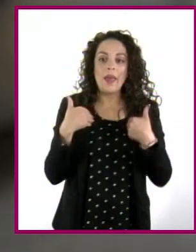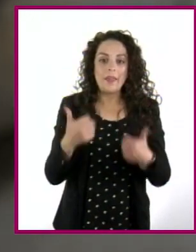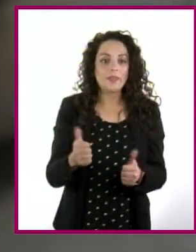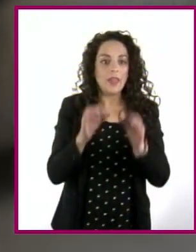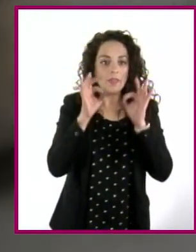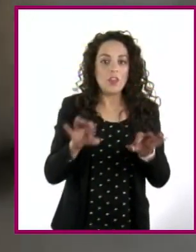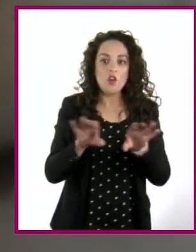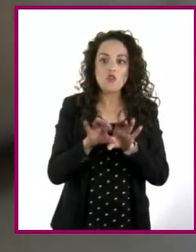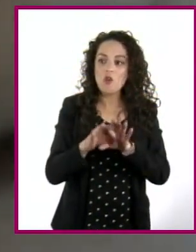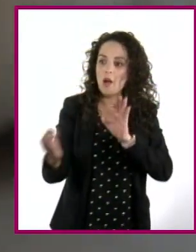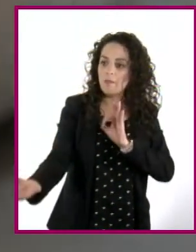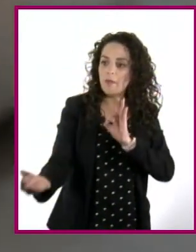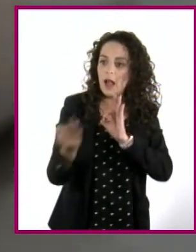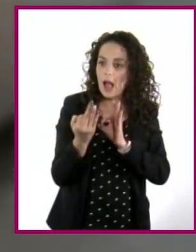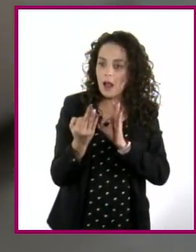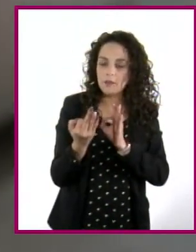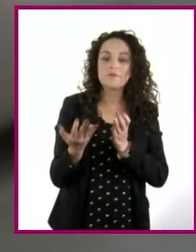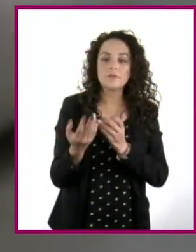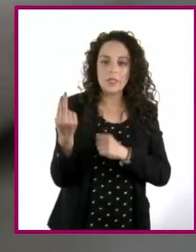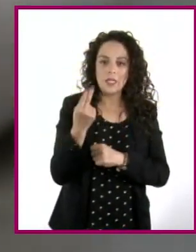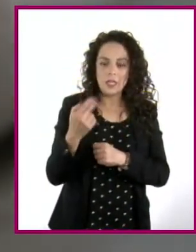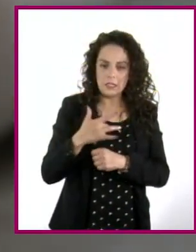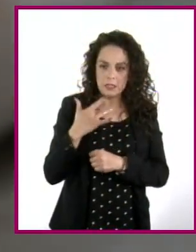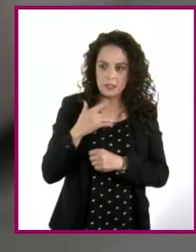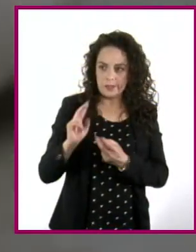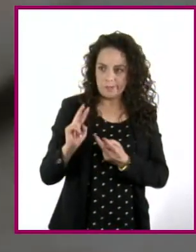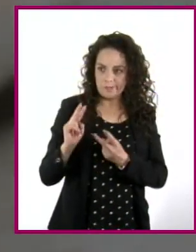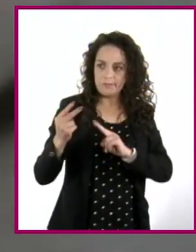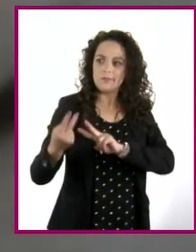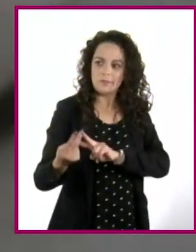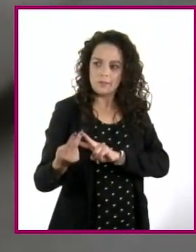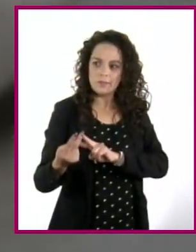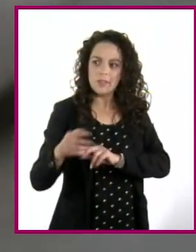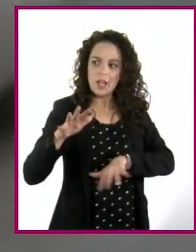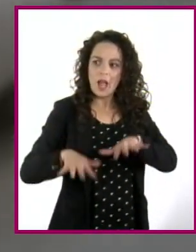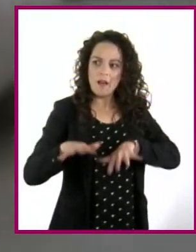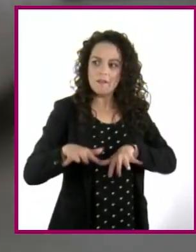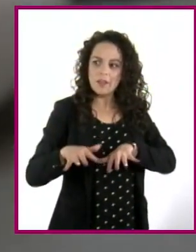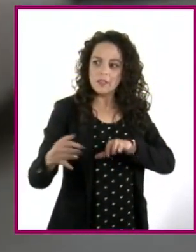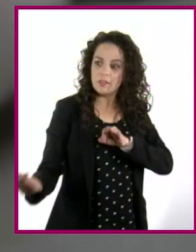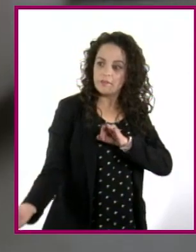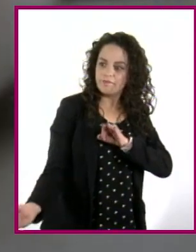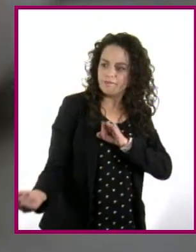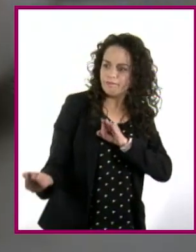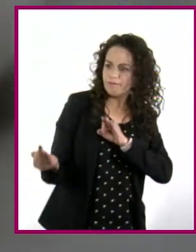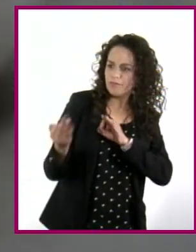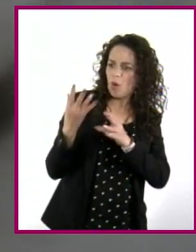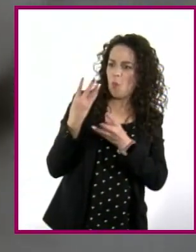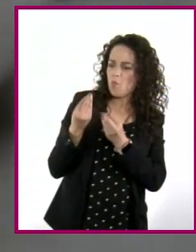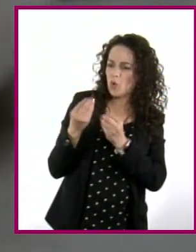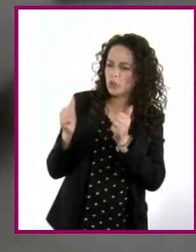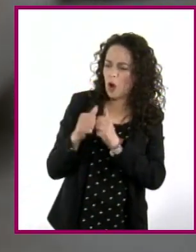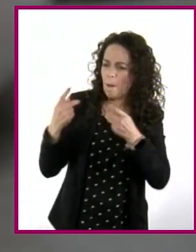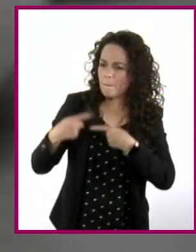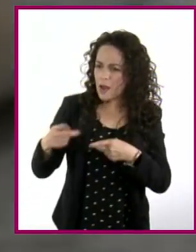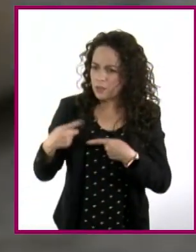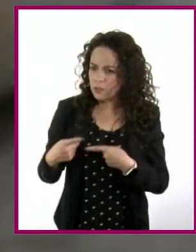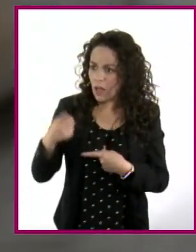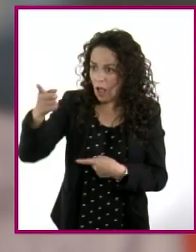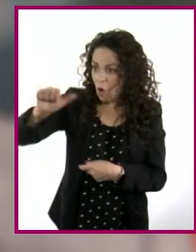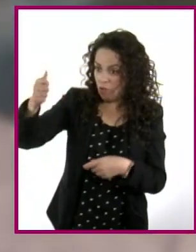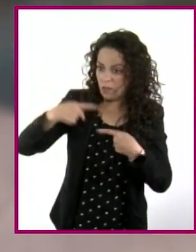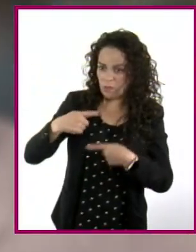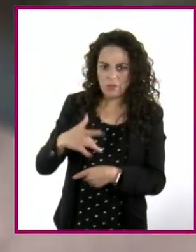afectivo y con la intención de empatizar con la otra persona, caemos en un acercamiento desproporcionado que puede incomodar al